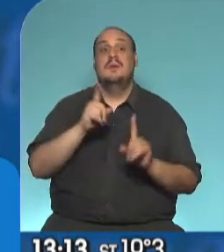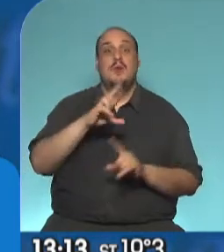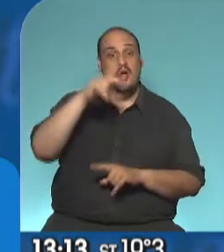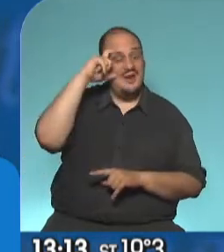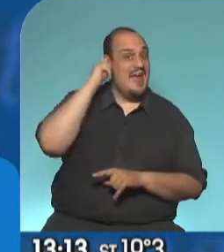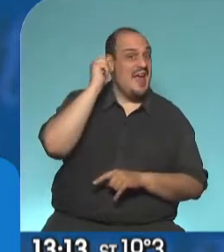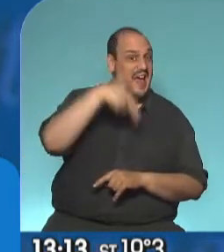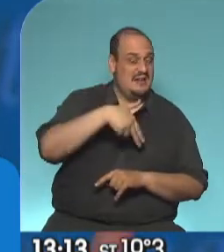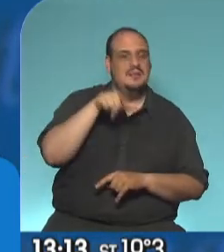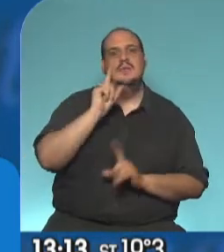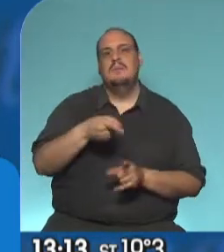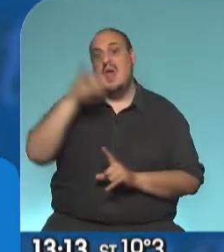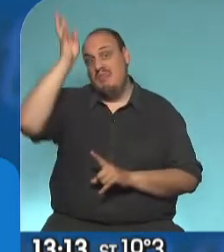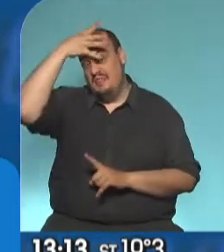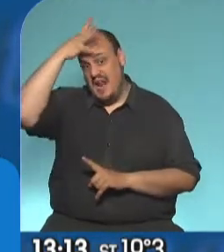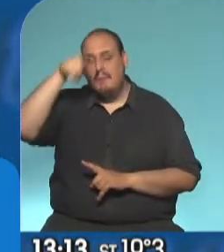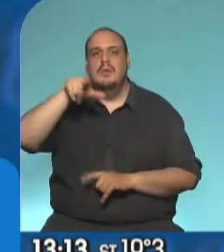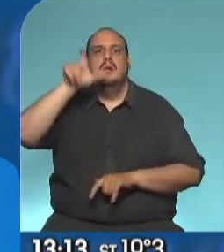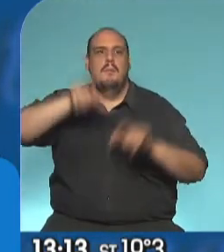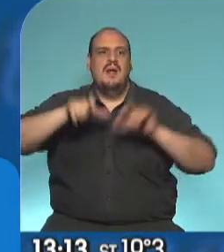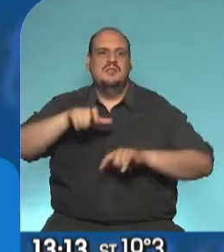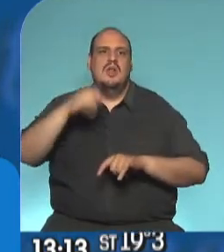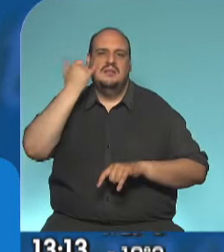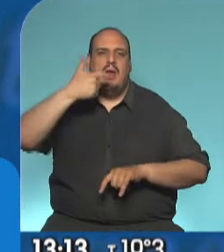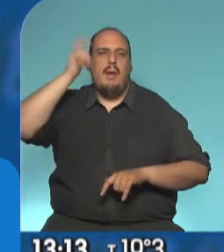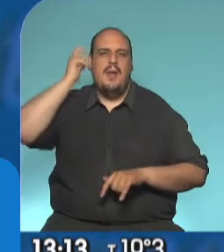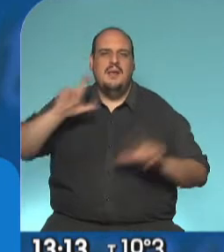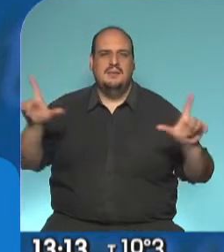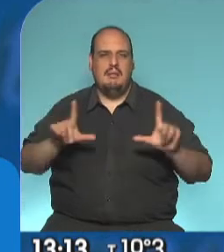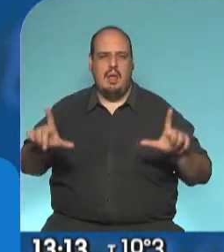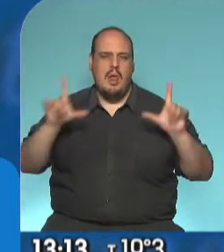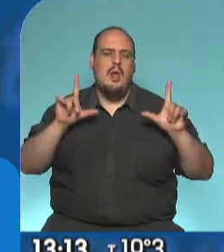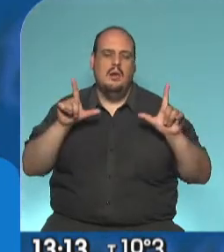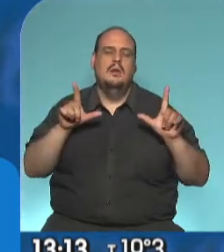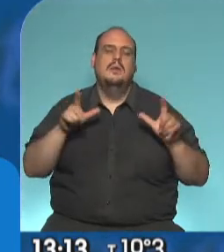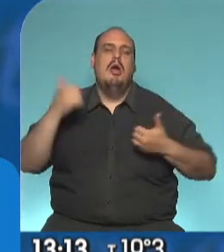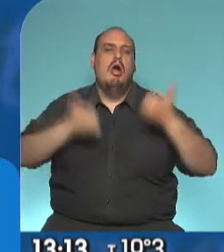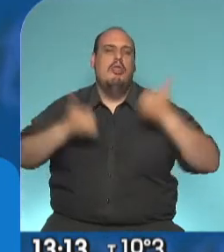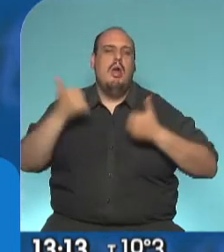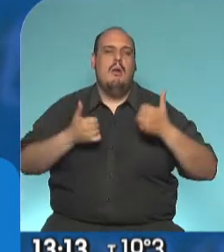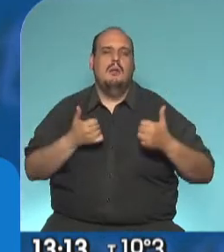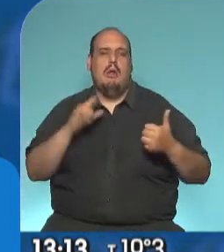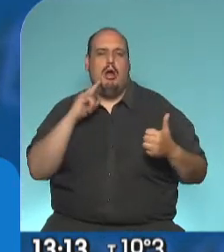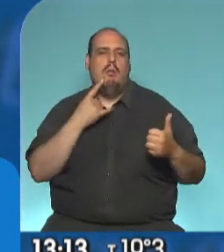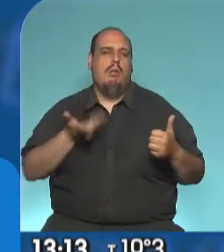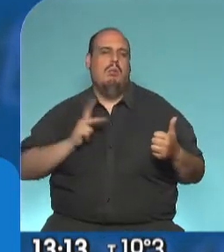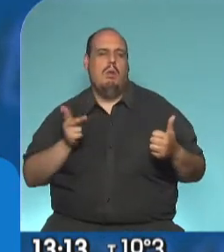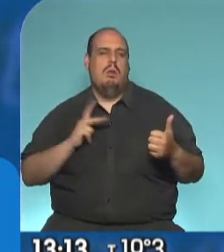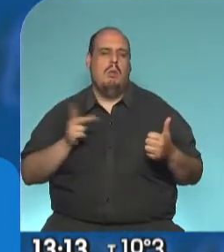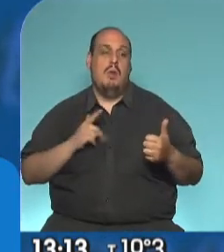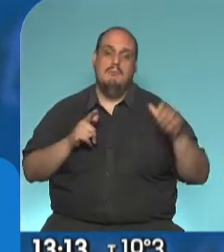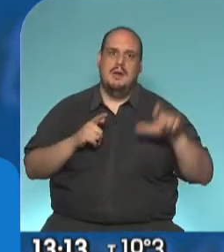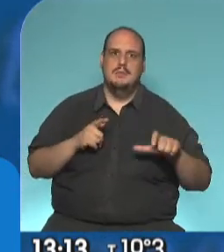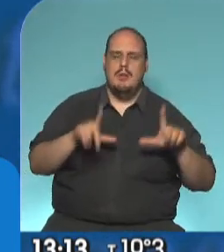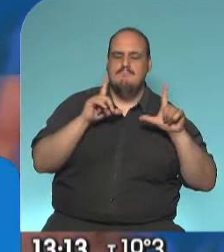Trump. O sea, la gente que ha tenido un paso por las cámaras se mueve en los debates, lógicamente, de una manera muy diferente a quienes no. Y